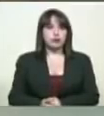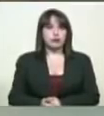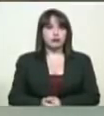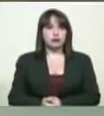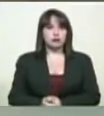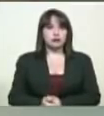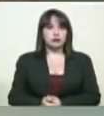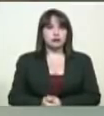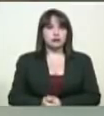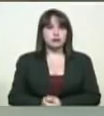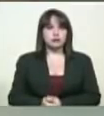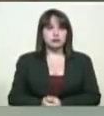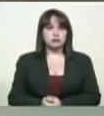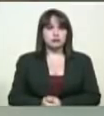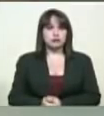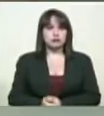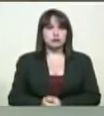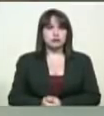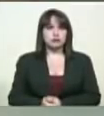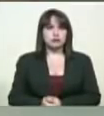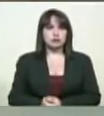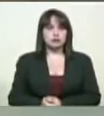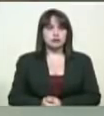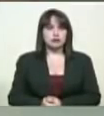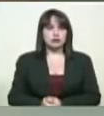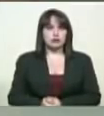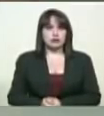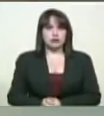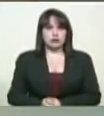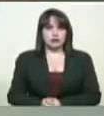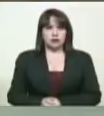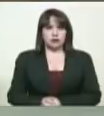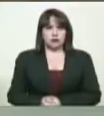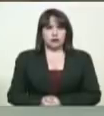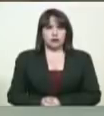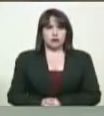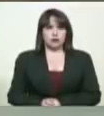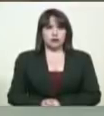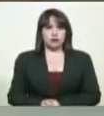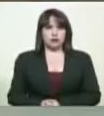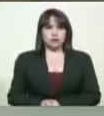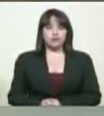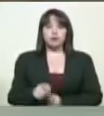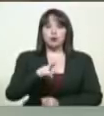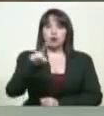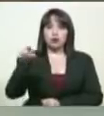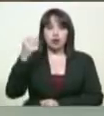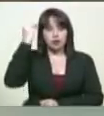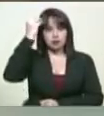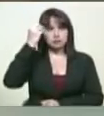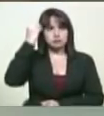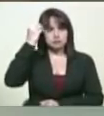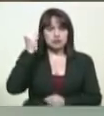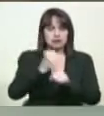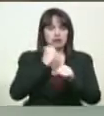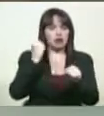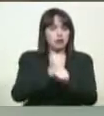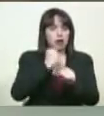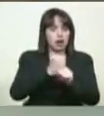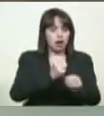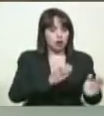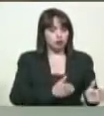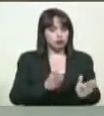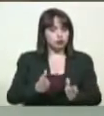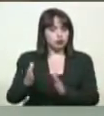aquí tenemos el escudo para defender al pueblo pero pónganse ustedes a trabajar en el plan por fases la